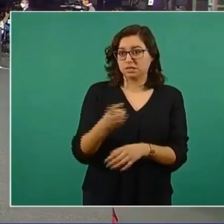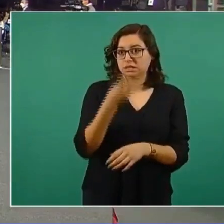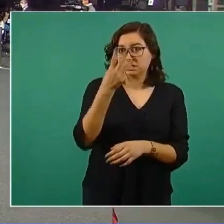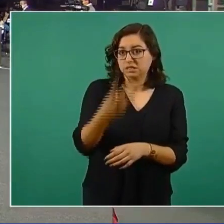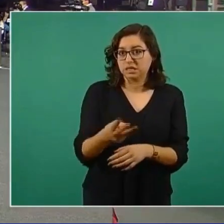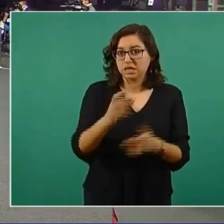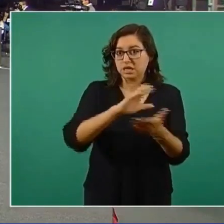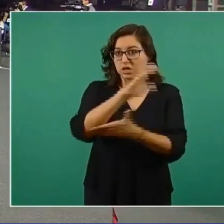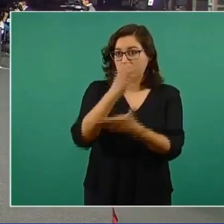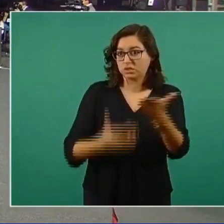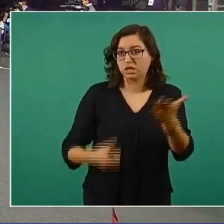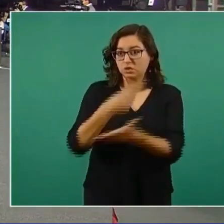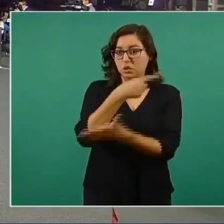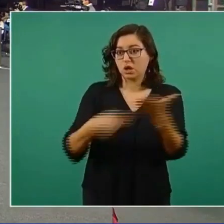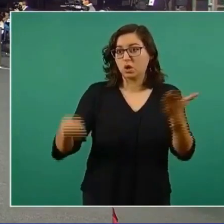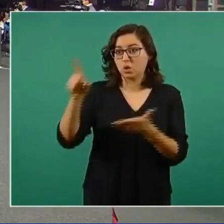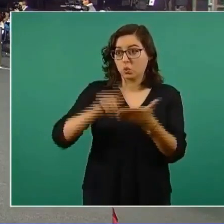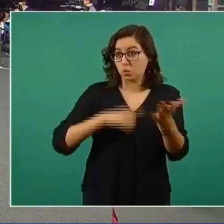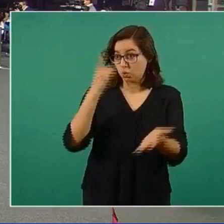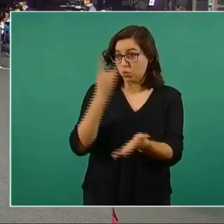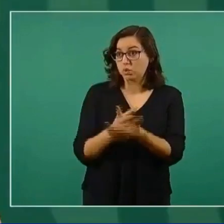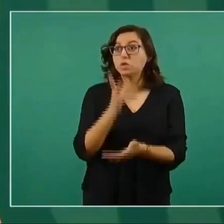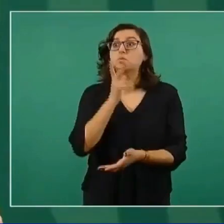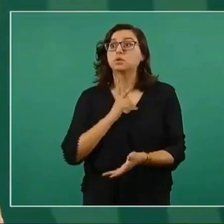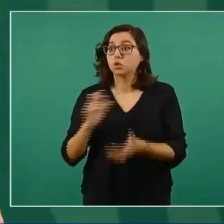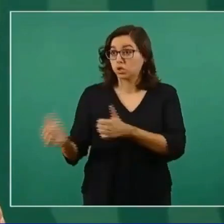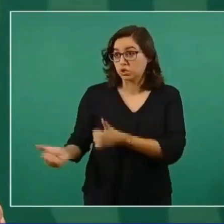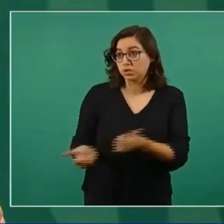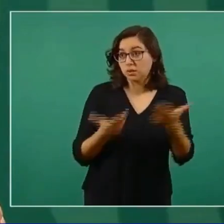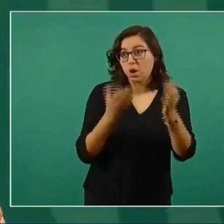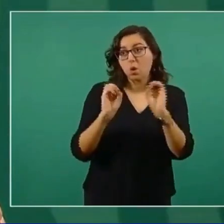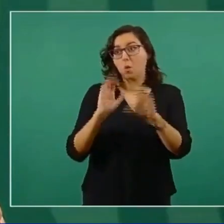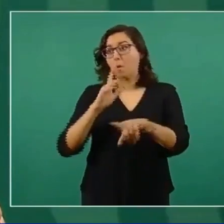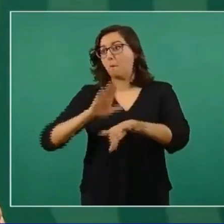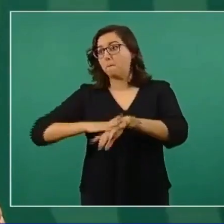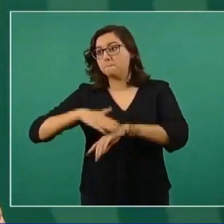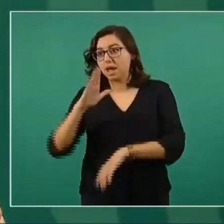para el suministro de nada más. La propiedad